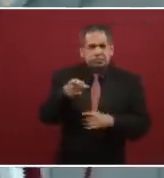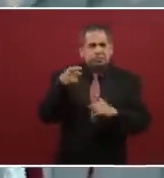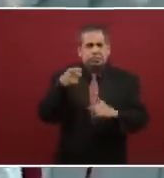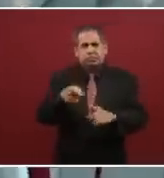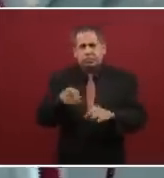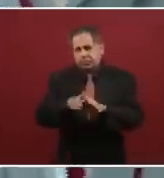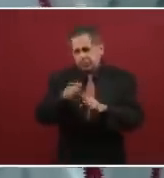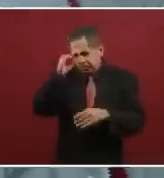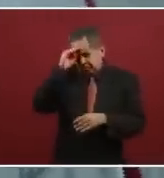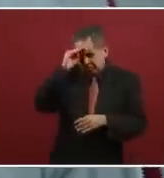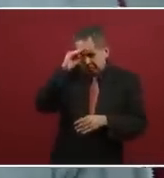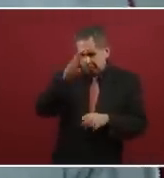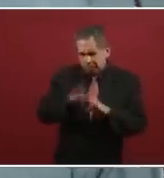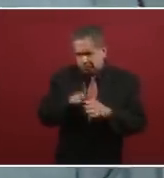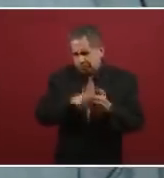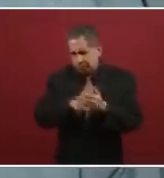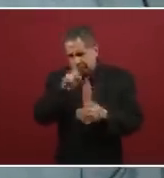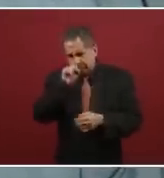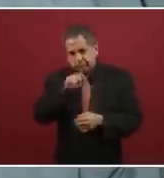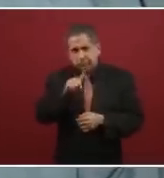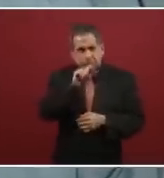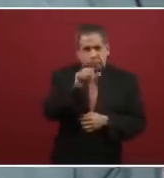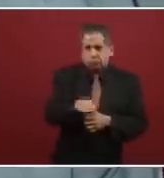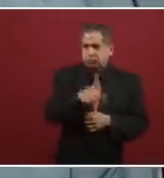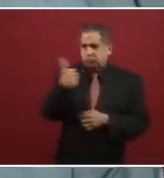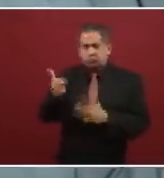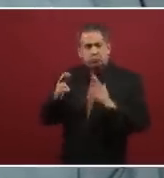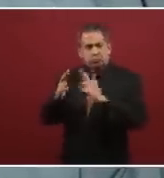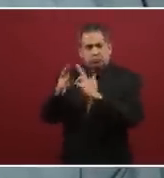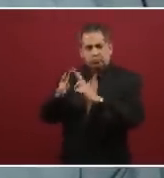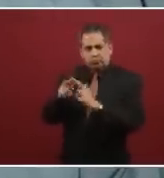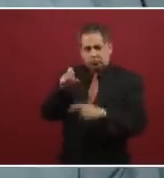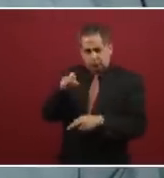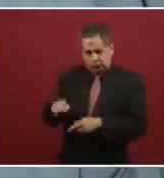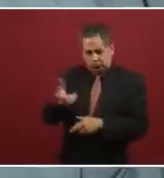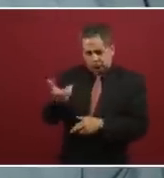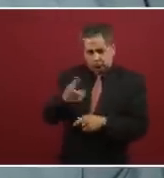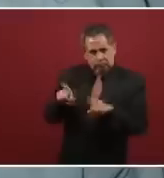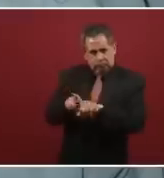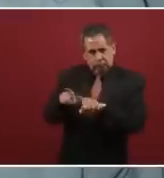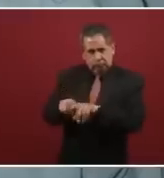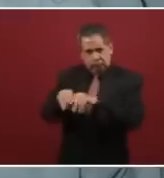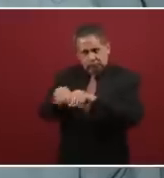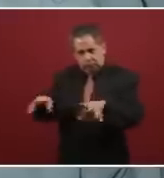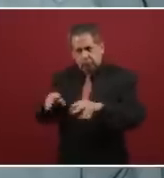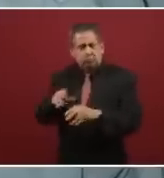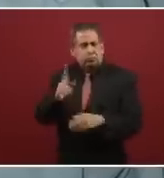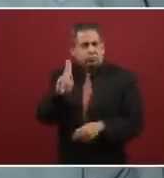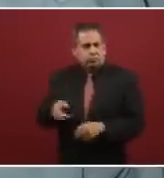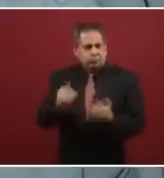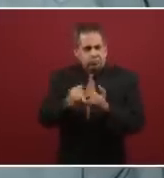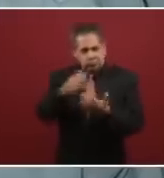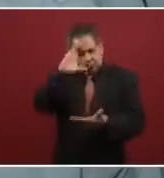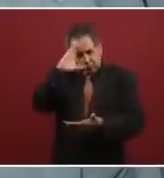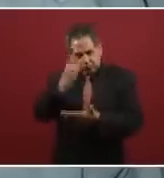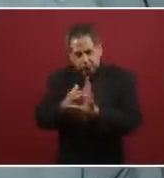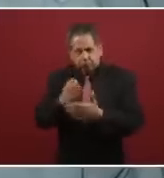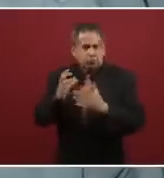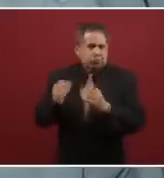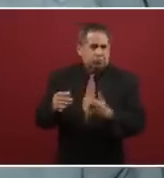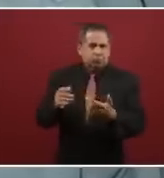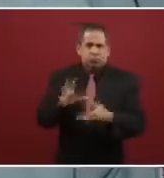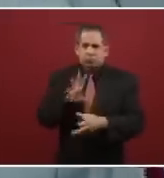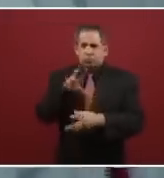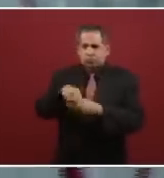ha considerado también que otras religiones hagan lo mismo, como la católica, y bueno, si van a